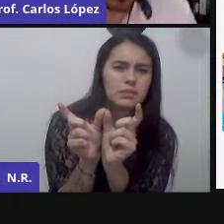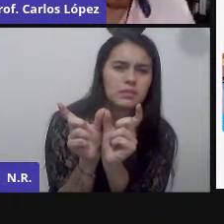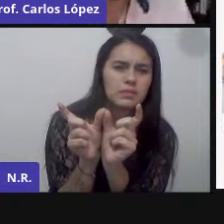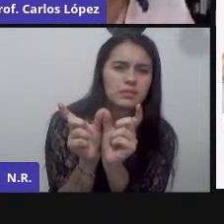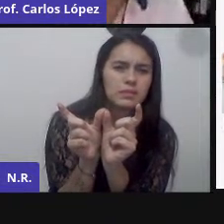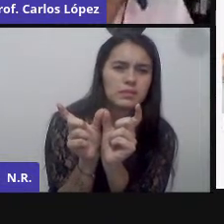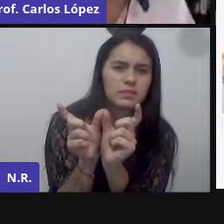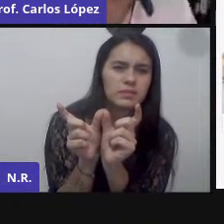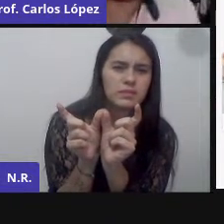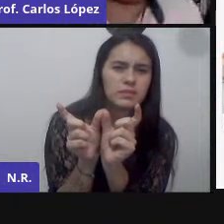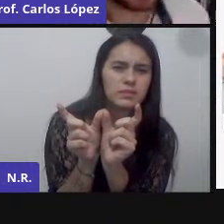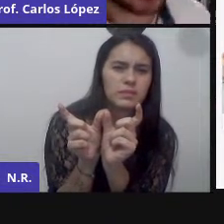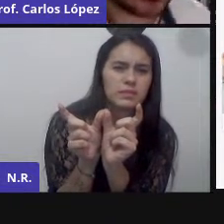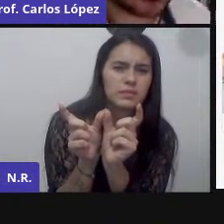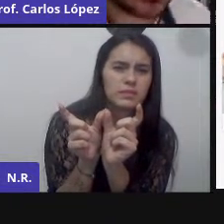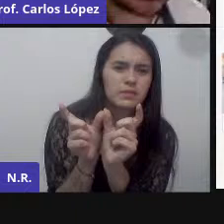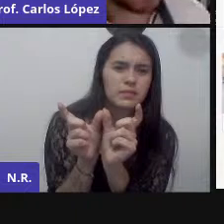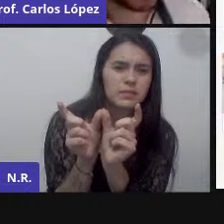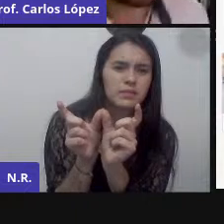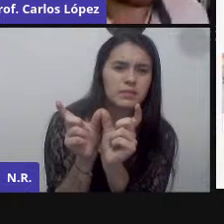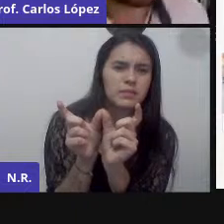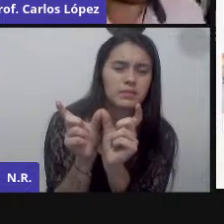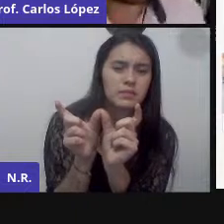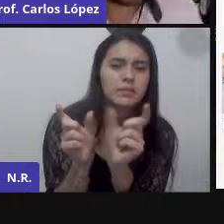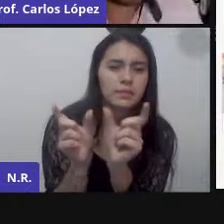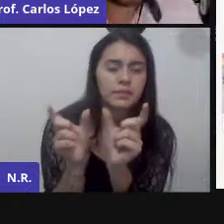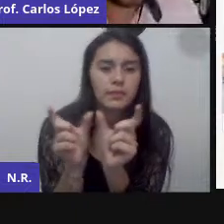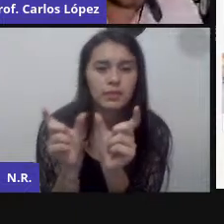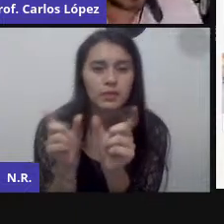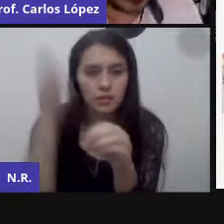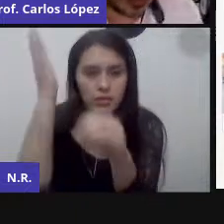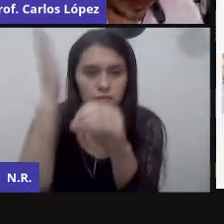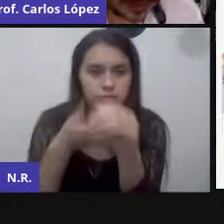vez silencia el micrófono de StreamYard, tu transmisión.